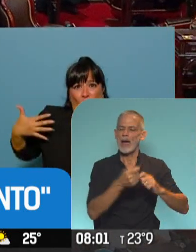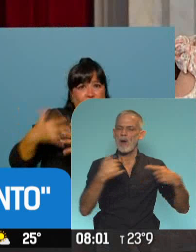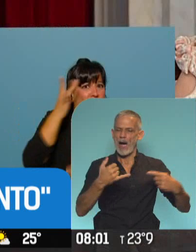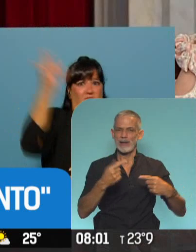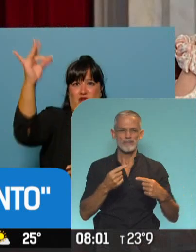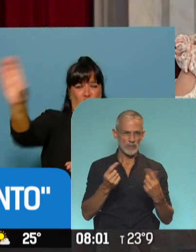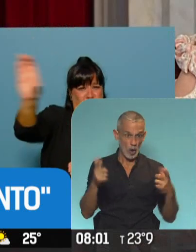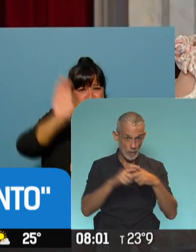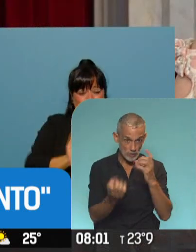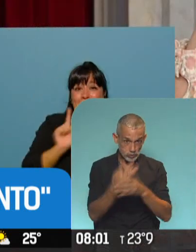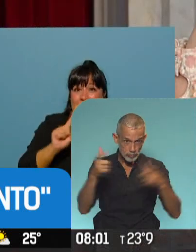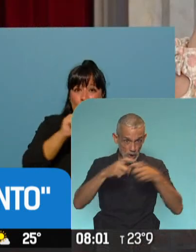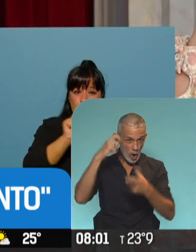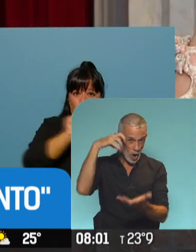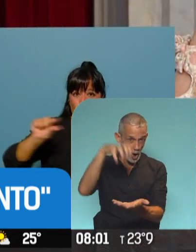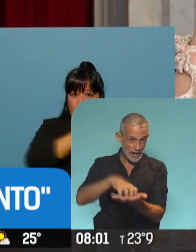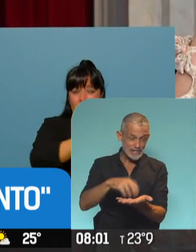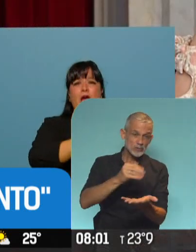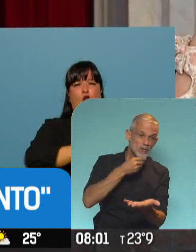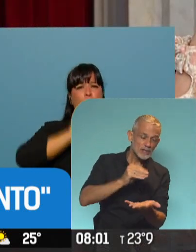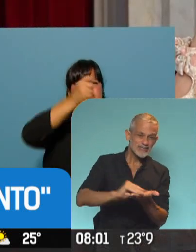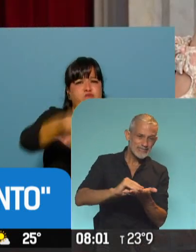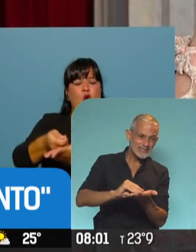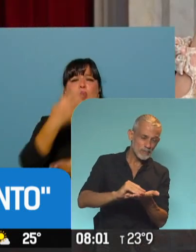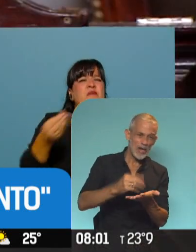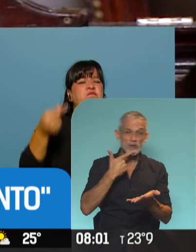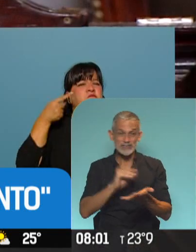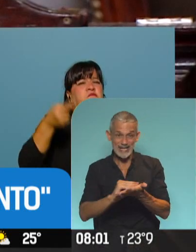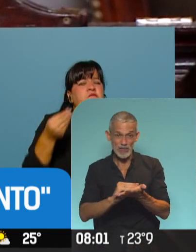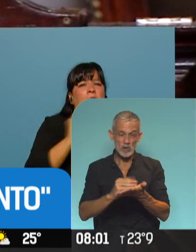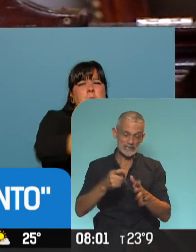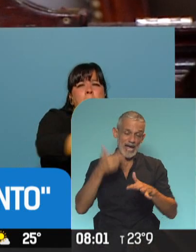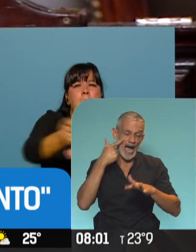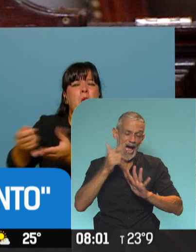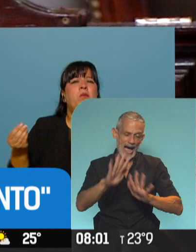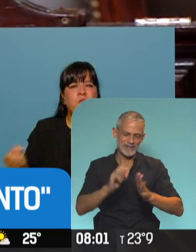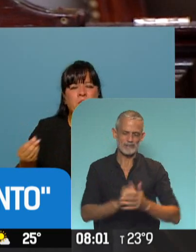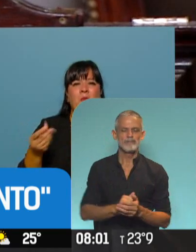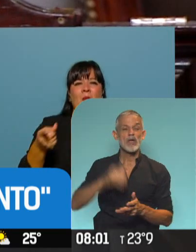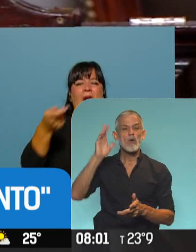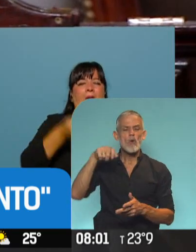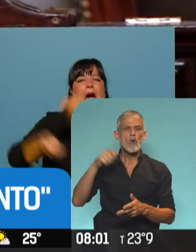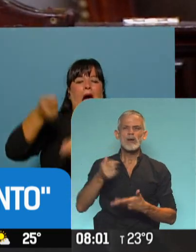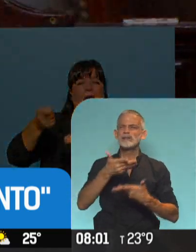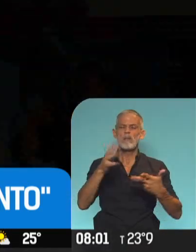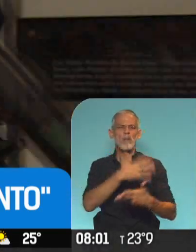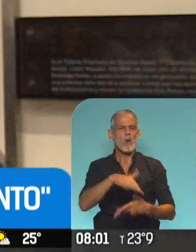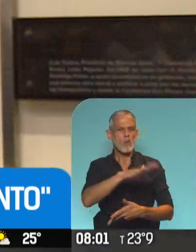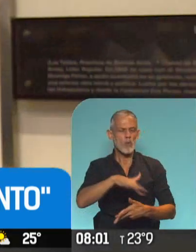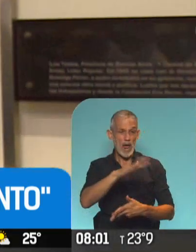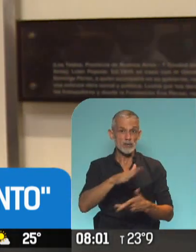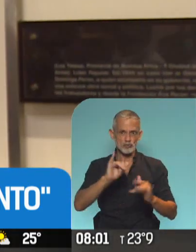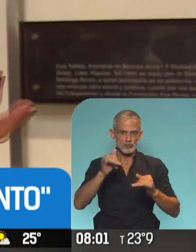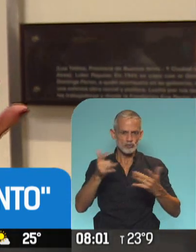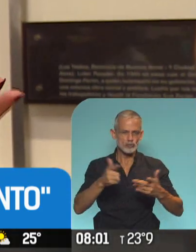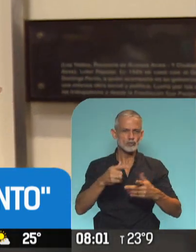comisión bicameral en el Congreso? Se está planteando y se va a ver, se va a evaluar. Es importante también lo de los juicios populares para los delitos federales. Por supuesto, el